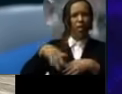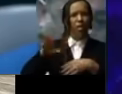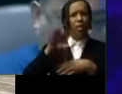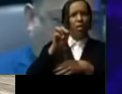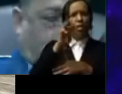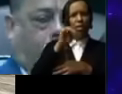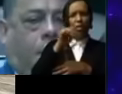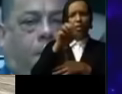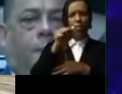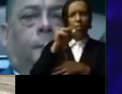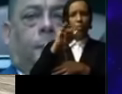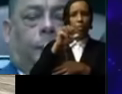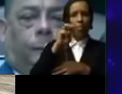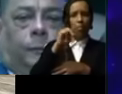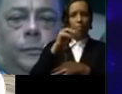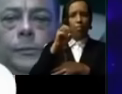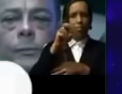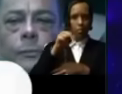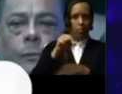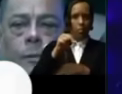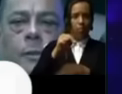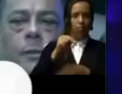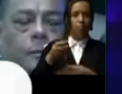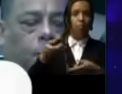experimentando un crecimiento